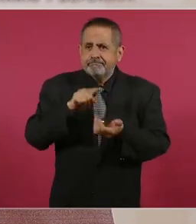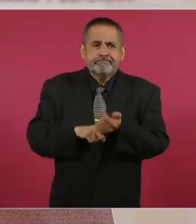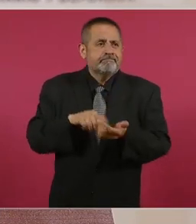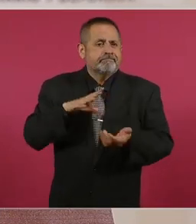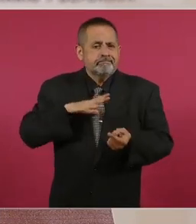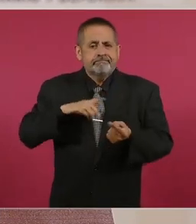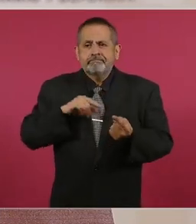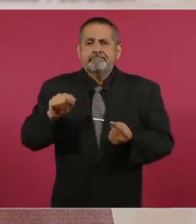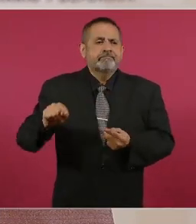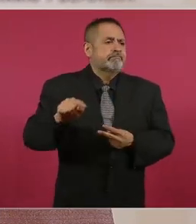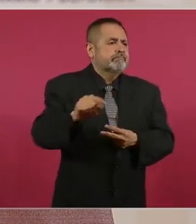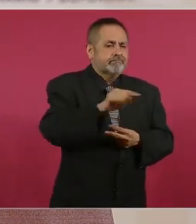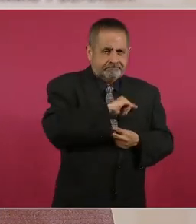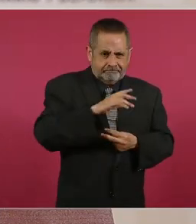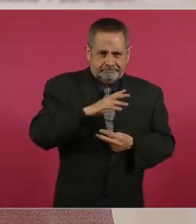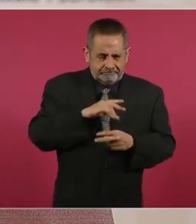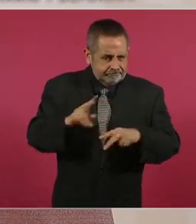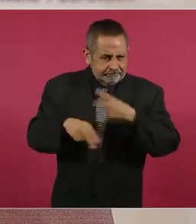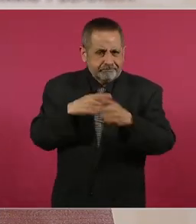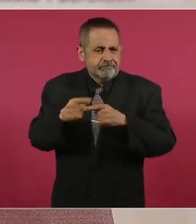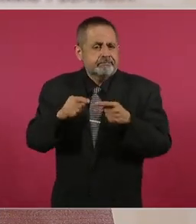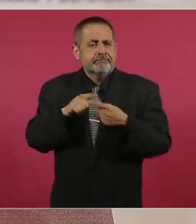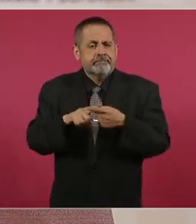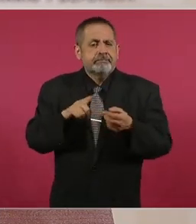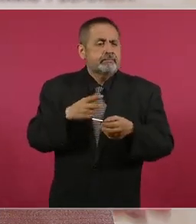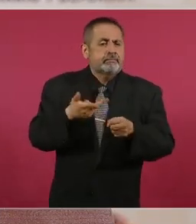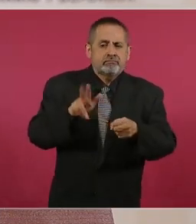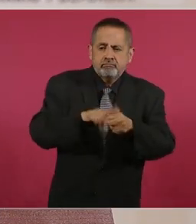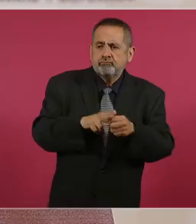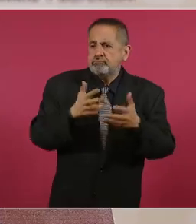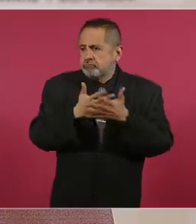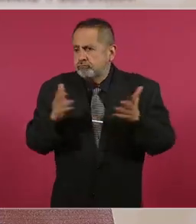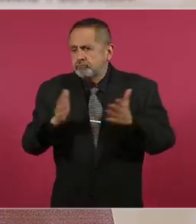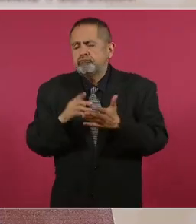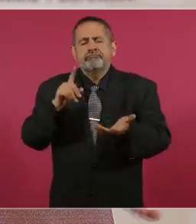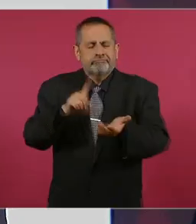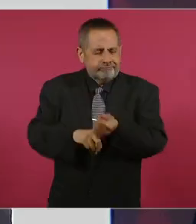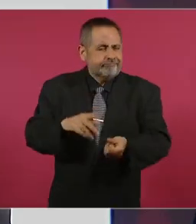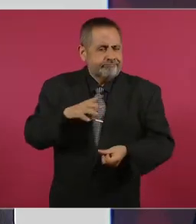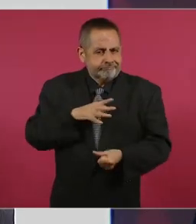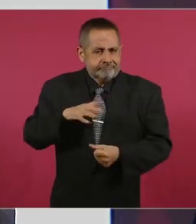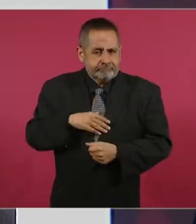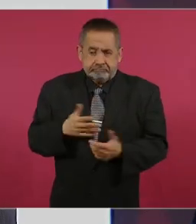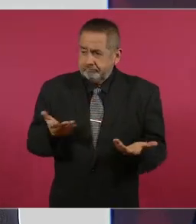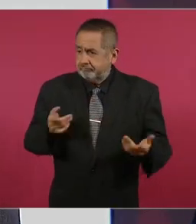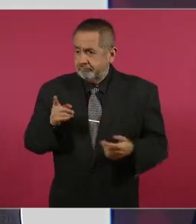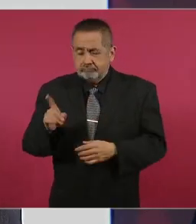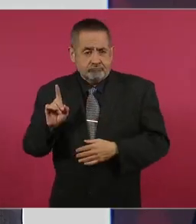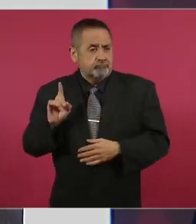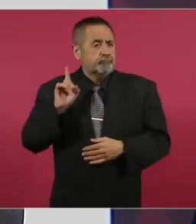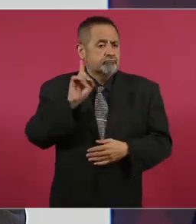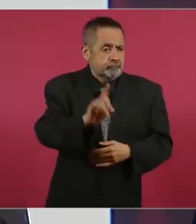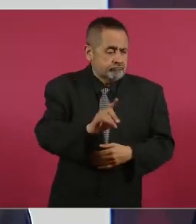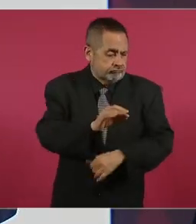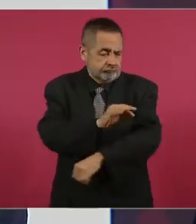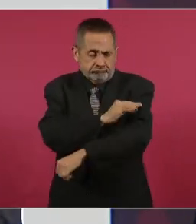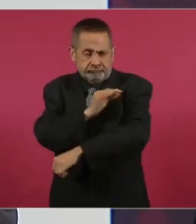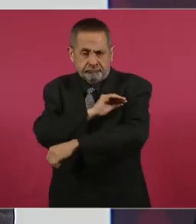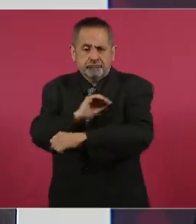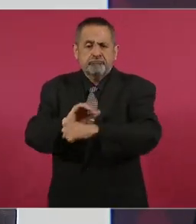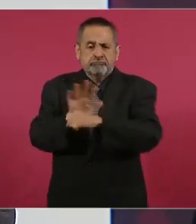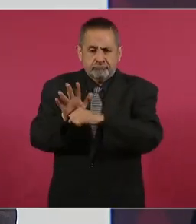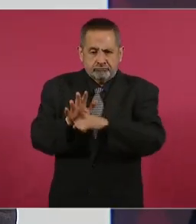salud del primer nivel de atención, también en el segundo nivel de atención. Es cosa de acudir y ponerse la vacuna de COVID.